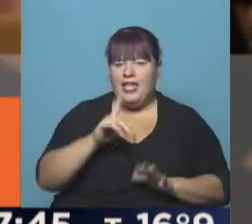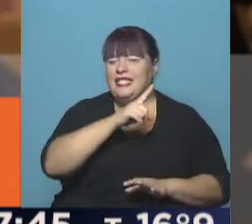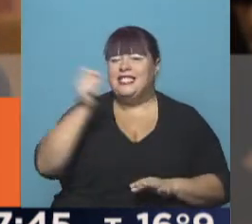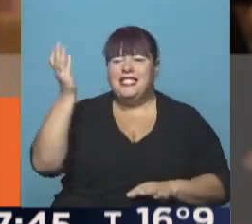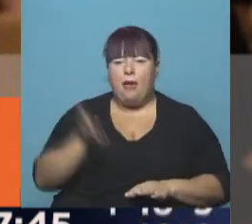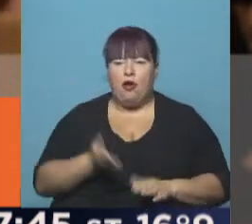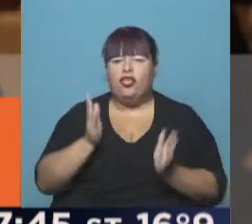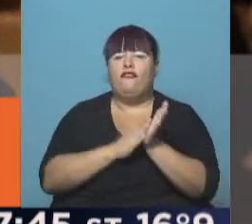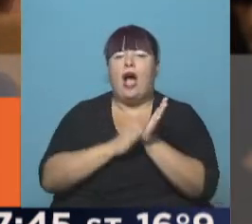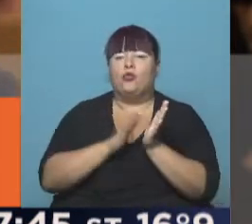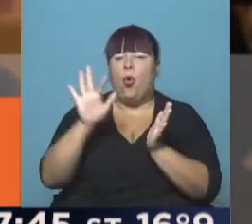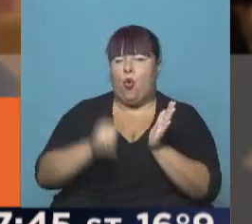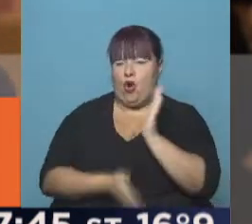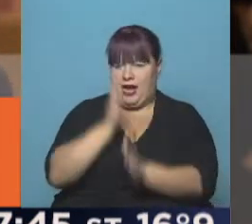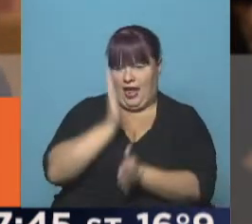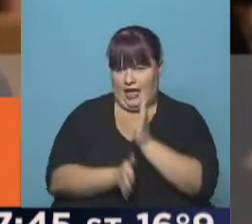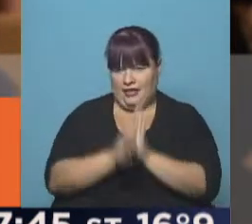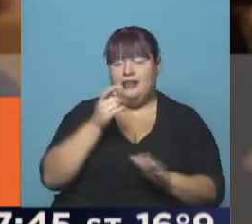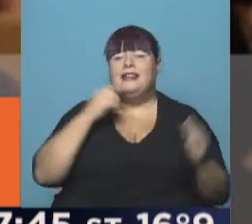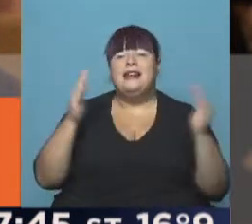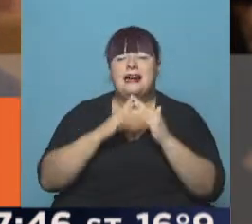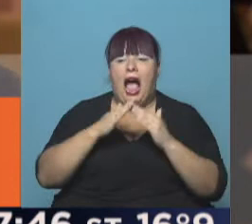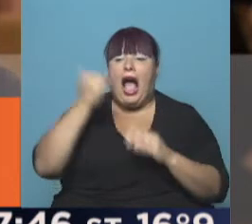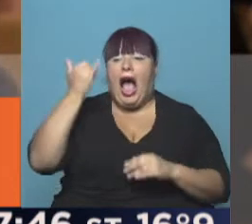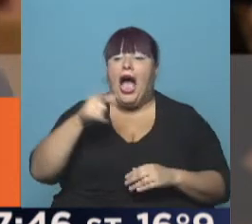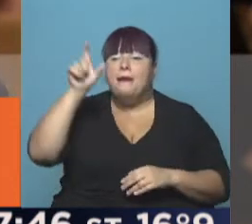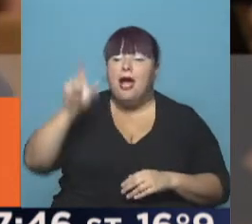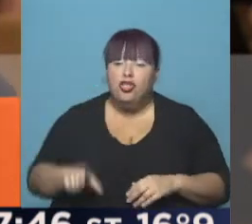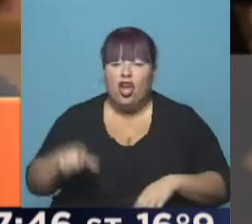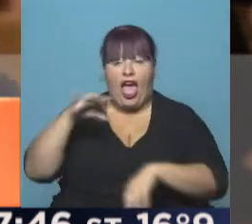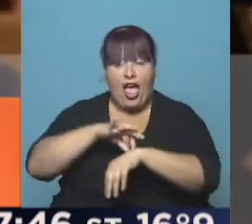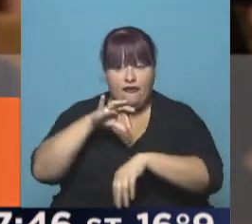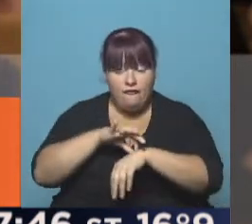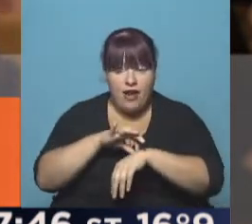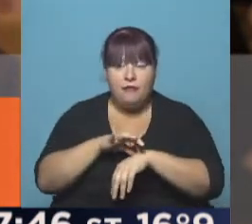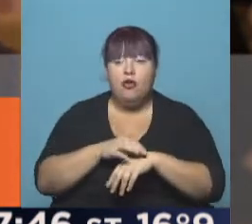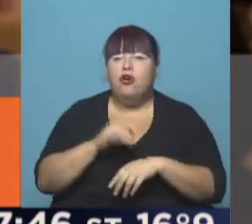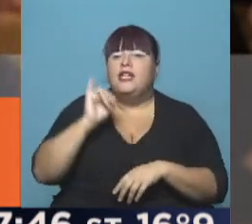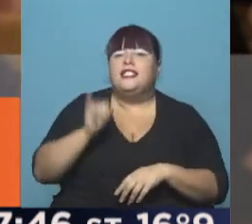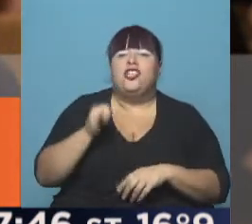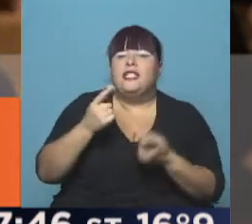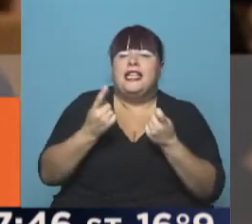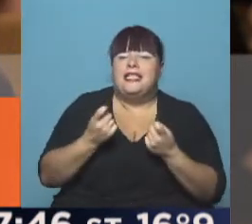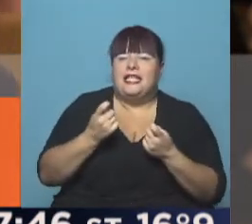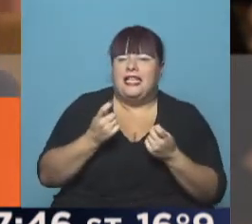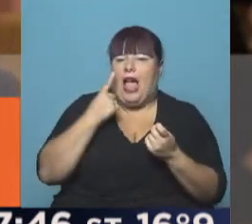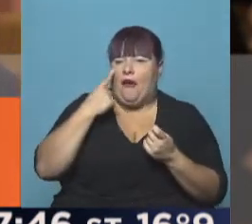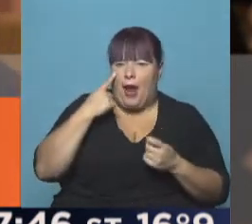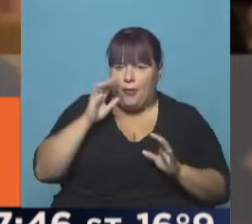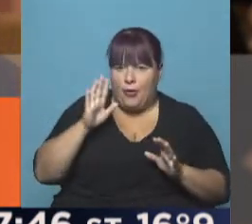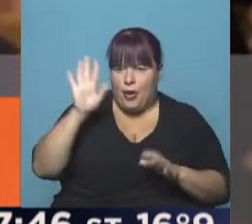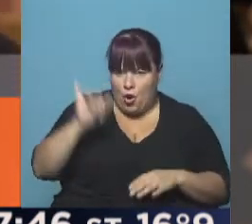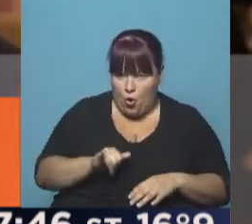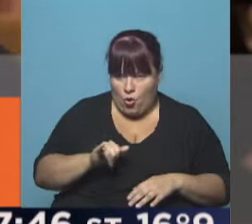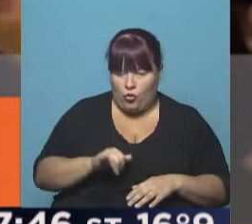100% de la factura de luz en aquellas casas donde haya un paciente que tenga que tener la dependencia permanente en